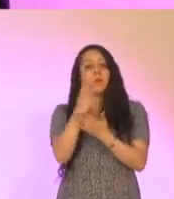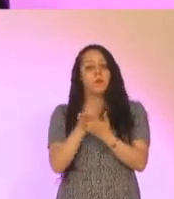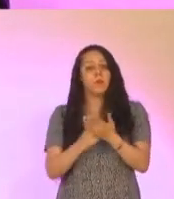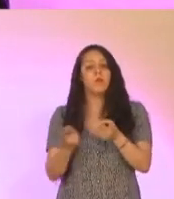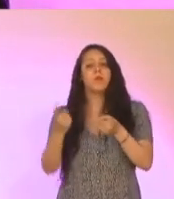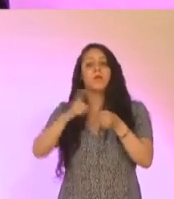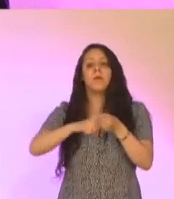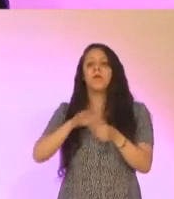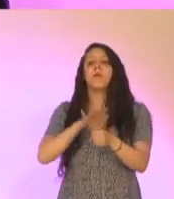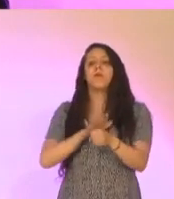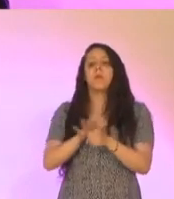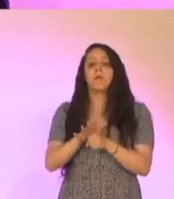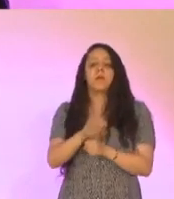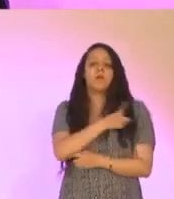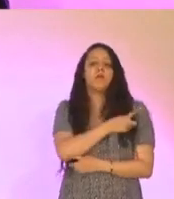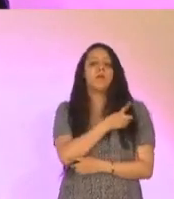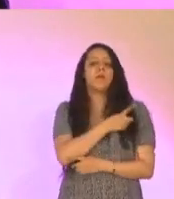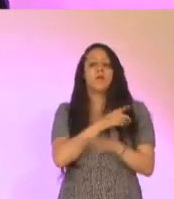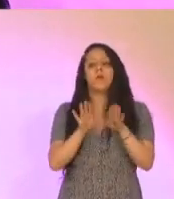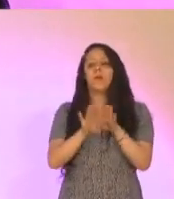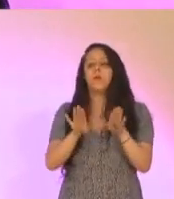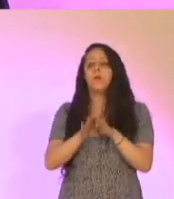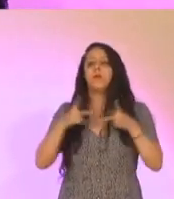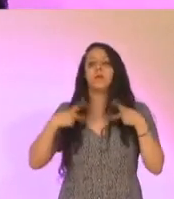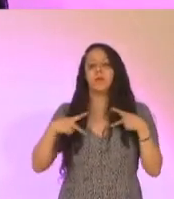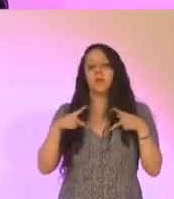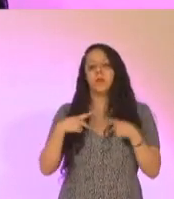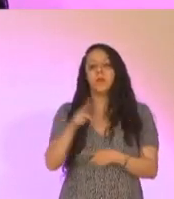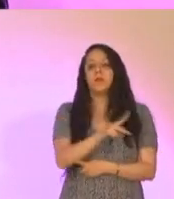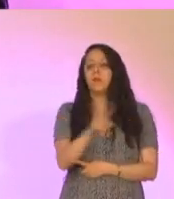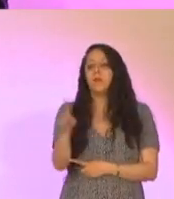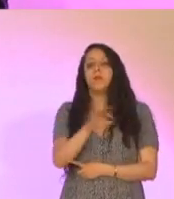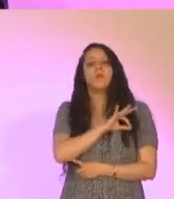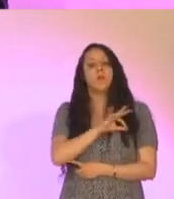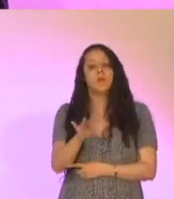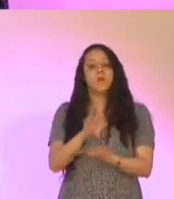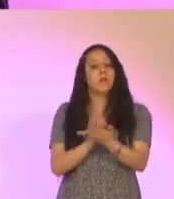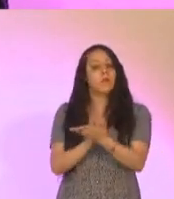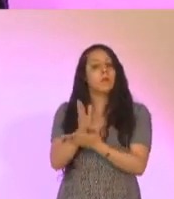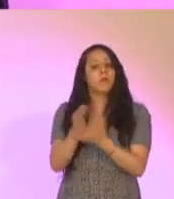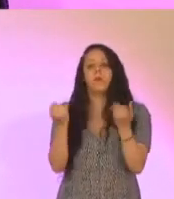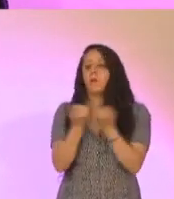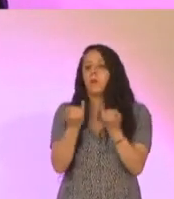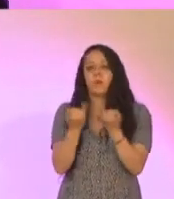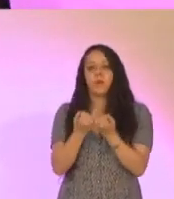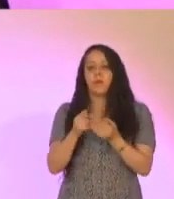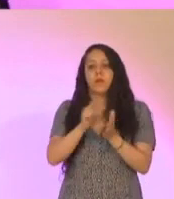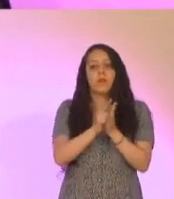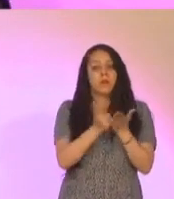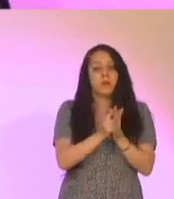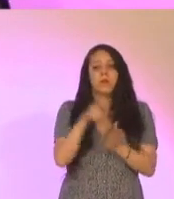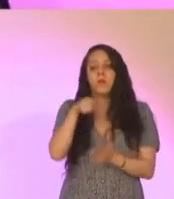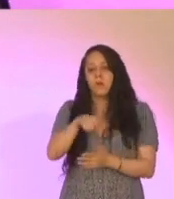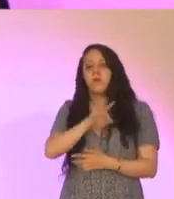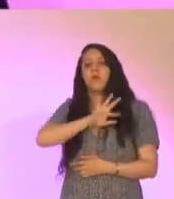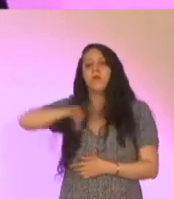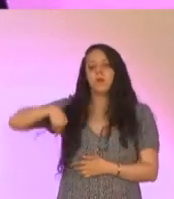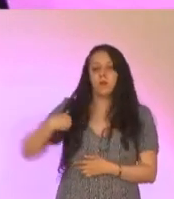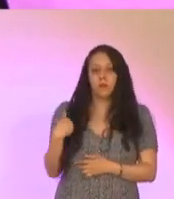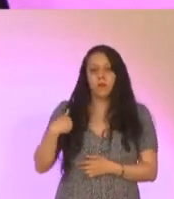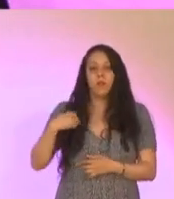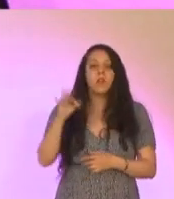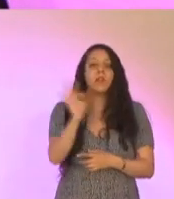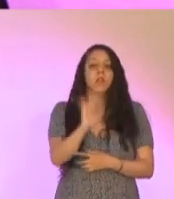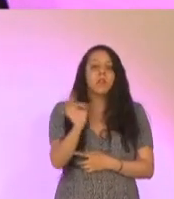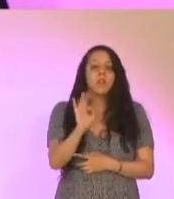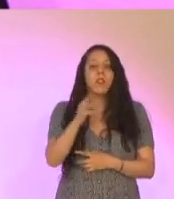de hacerlo un programa más popular entonces por una parte fue los libros que estaban en bodega venderlos a 10 pesos que ahí están